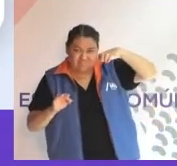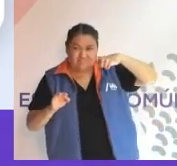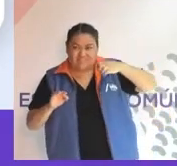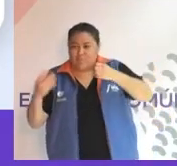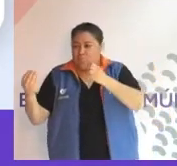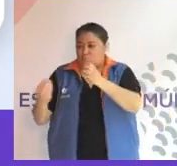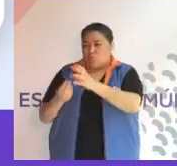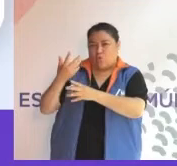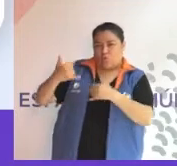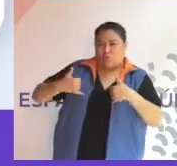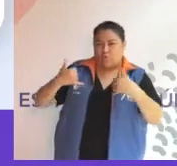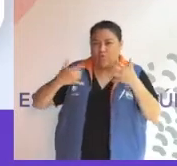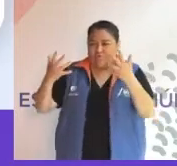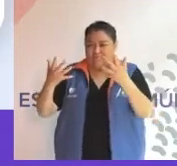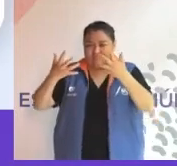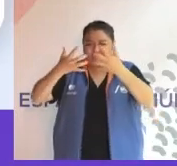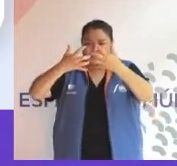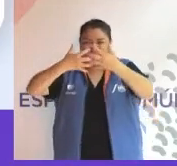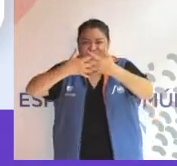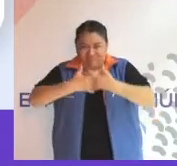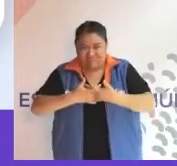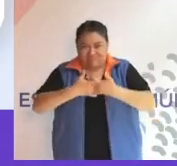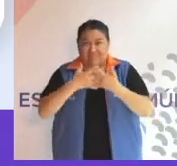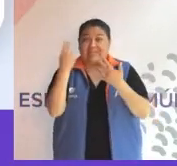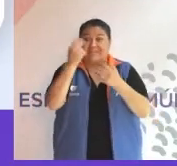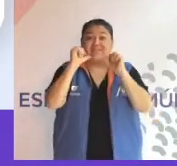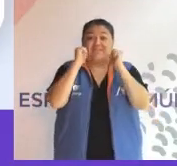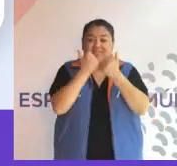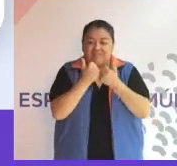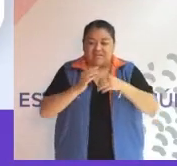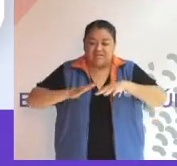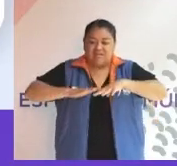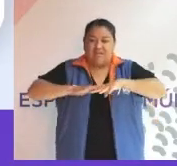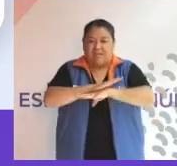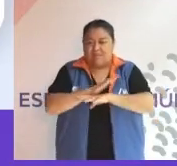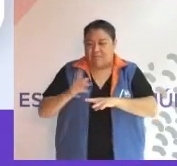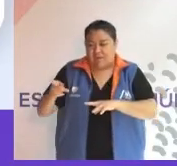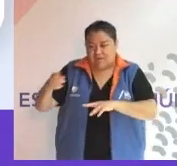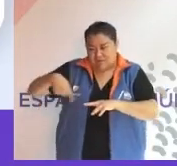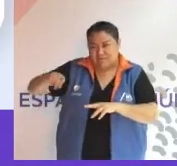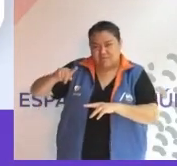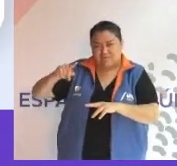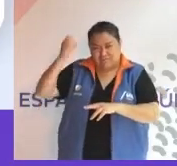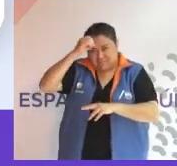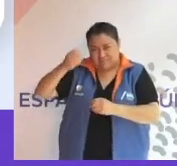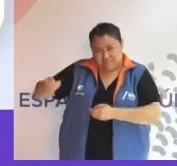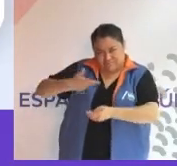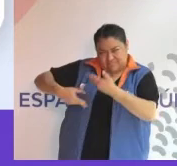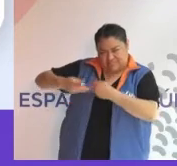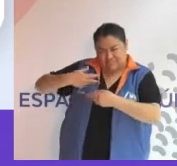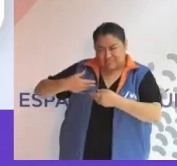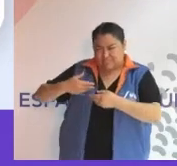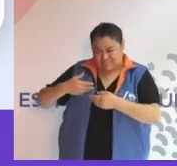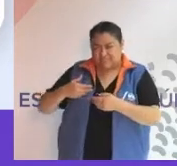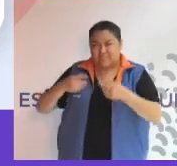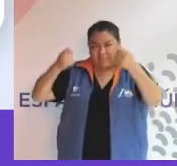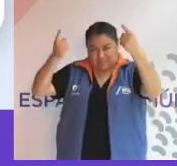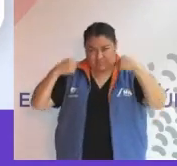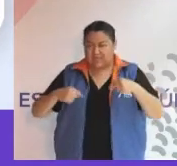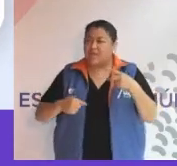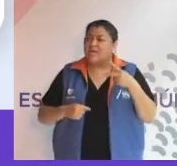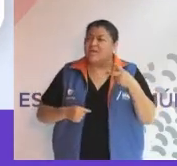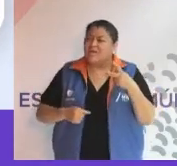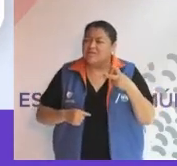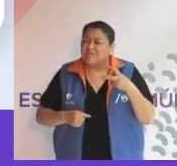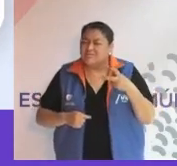es buscar esa transformación de nuestras organizaciones para que ocurra esa participación. La otra pregunta, ¿cuál era, Edgar? Hay una que quería yo comentar.